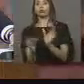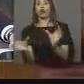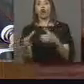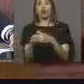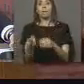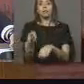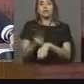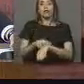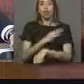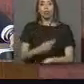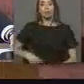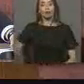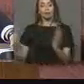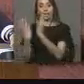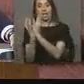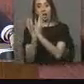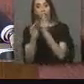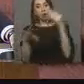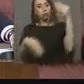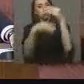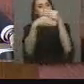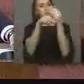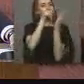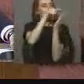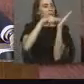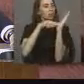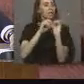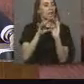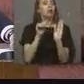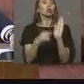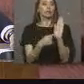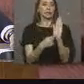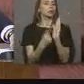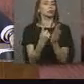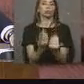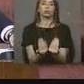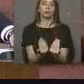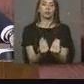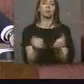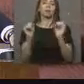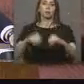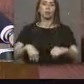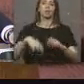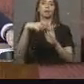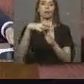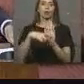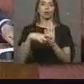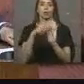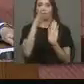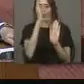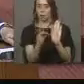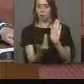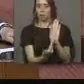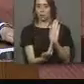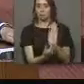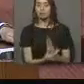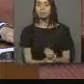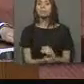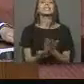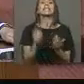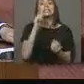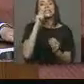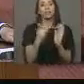agregado a la comisión mixta deja claro algo que a mi juicio es requisito esencial para aprobar un proyecto como este. Esto es